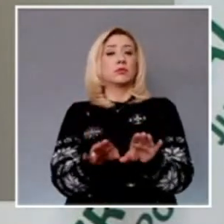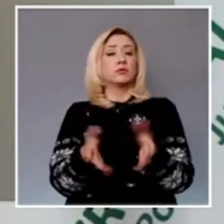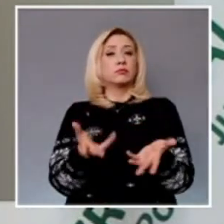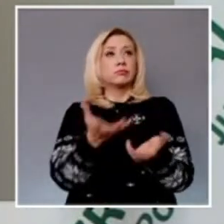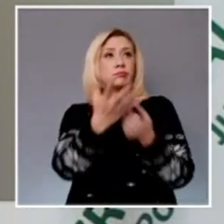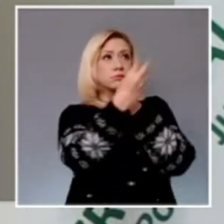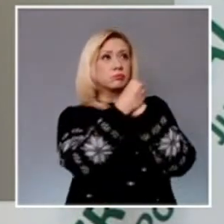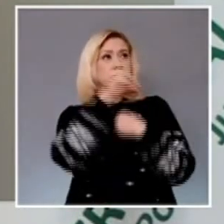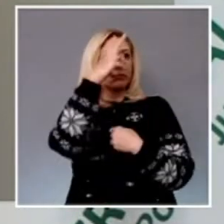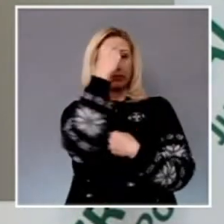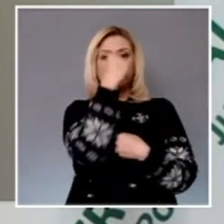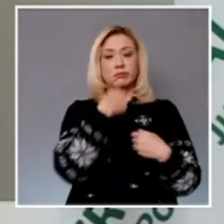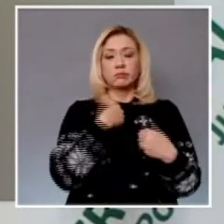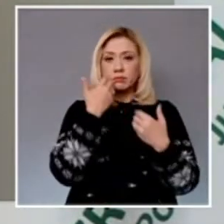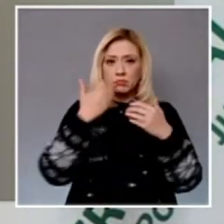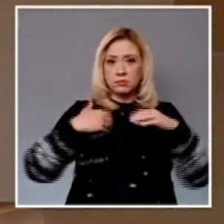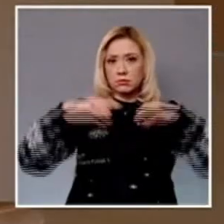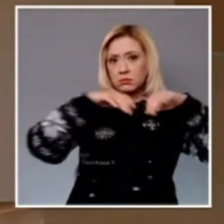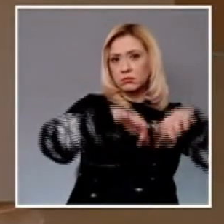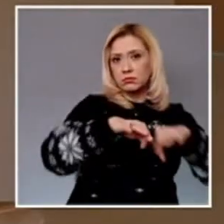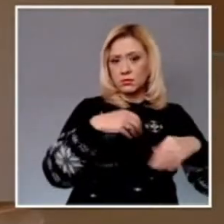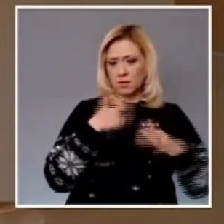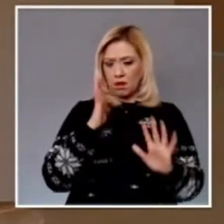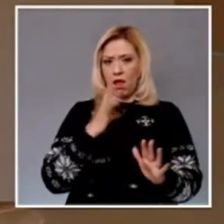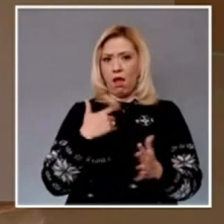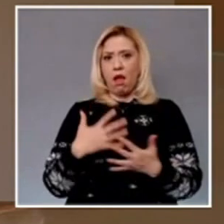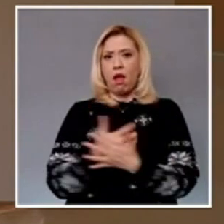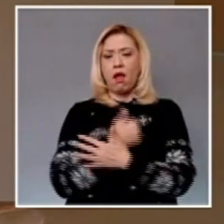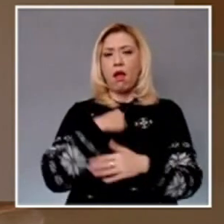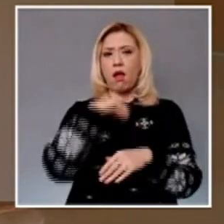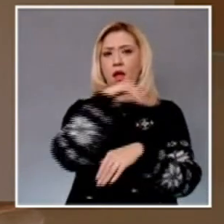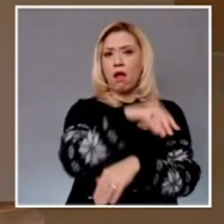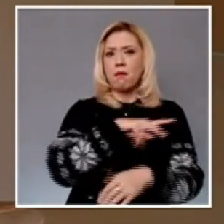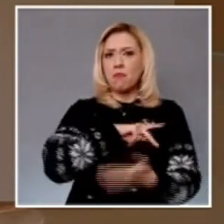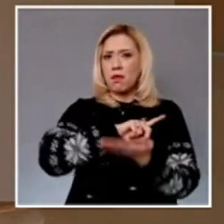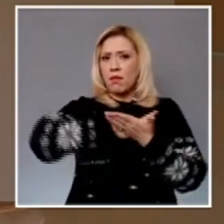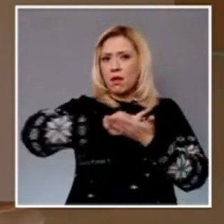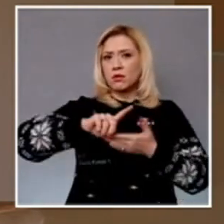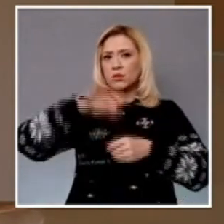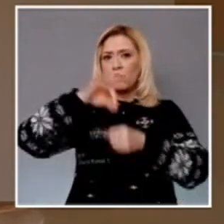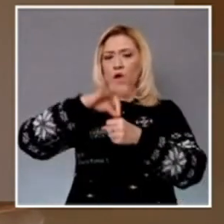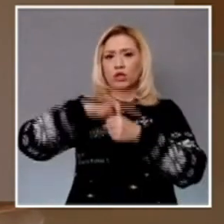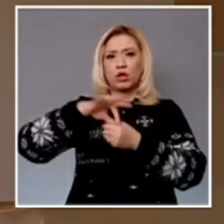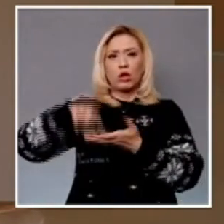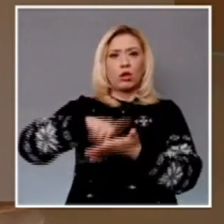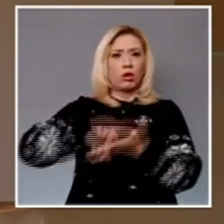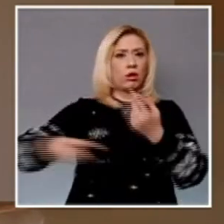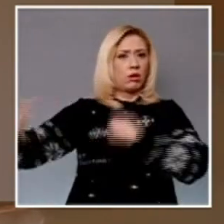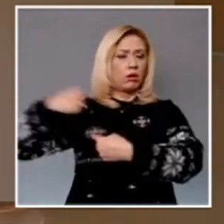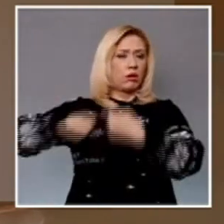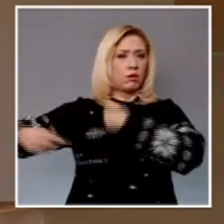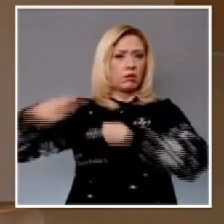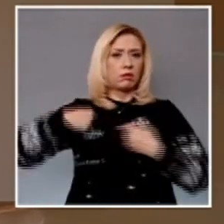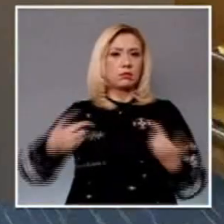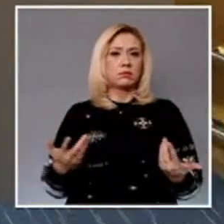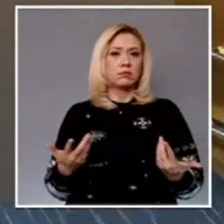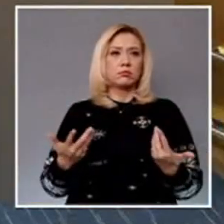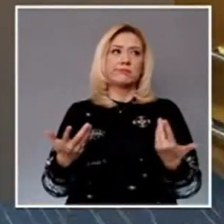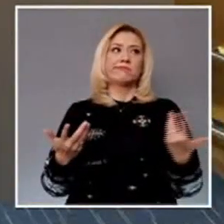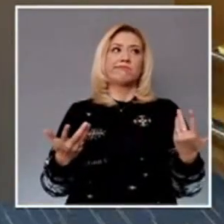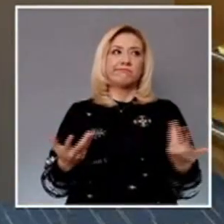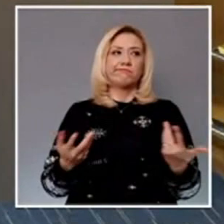acreditaron hechos que vulneran sus derechos político-electorales, por lo que remitió el asunto al Instituto Electoral Local para que inicie